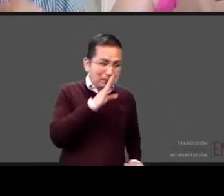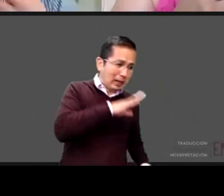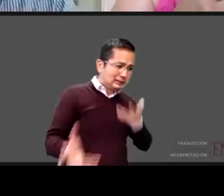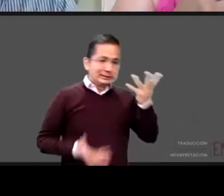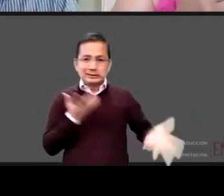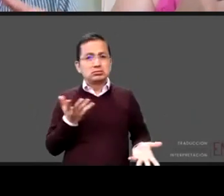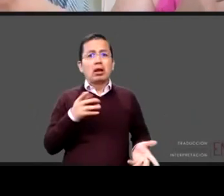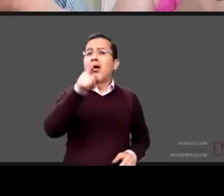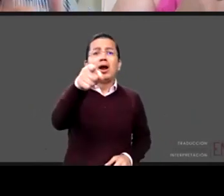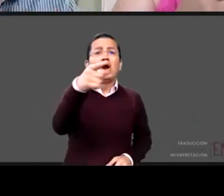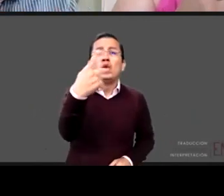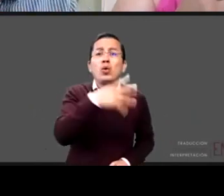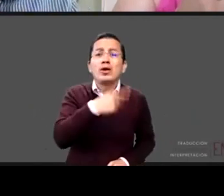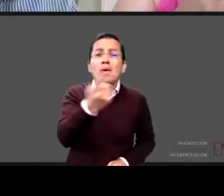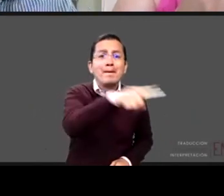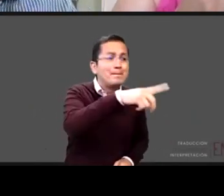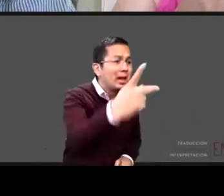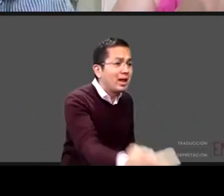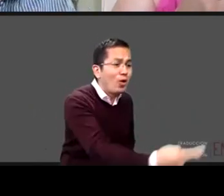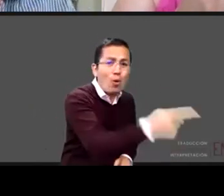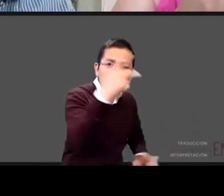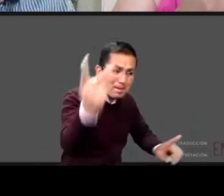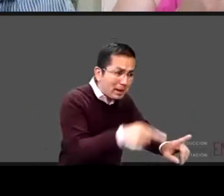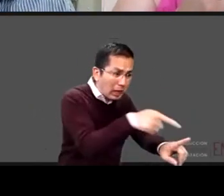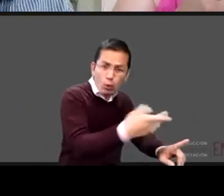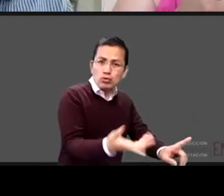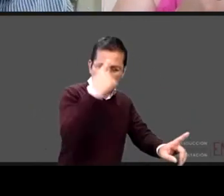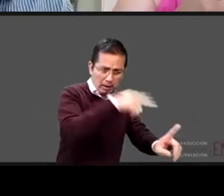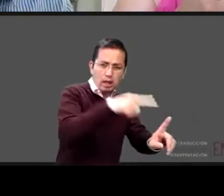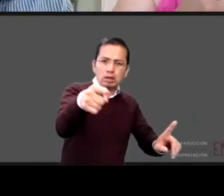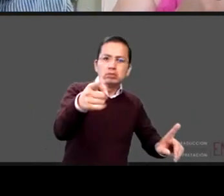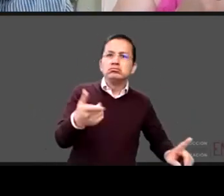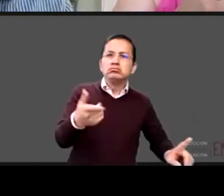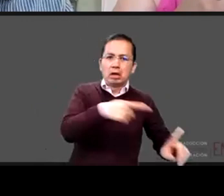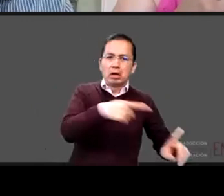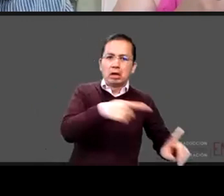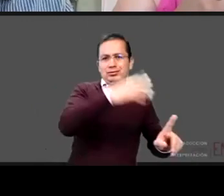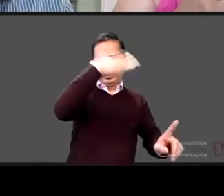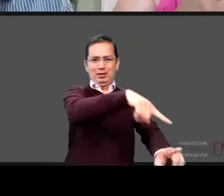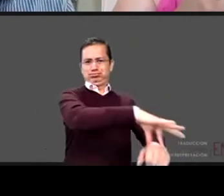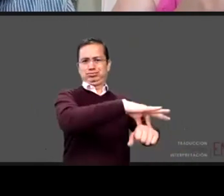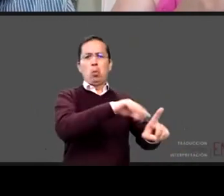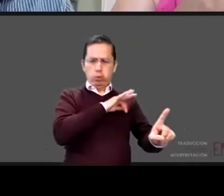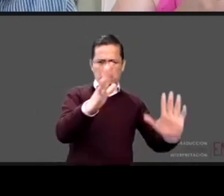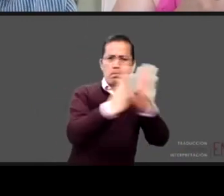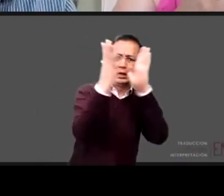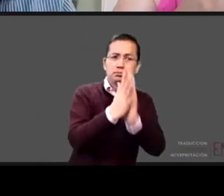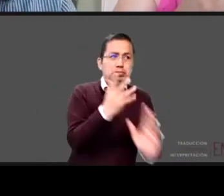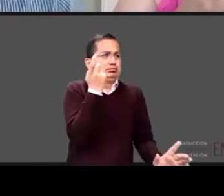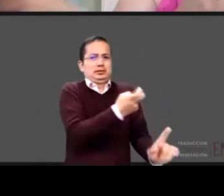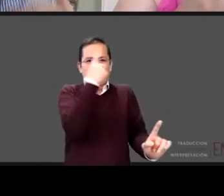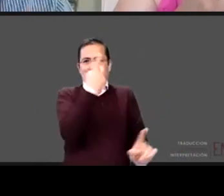de tu crianza, él es el que lo sabe. Y además tiene derecho a la participación en los asuntos que le afectan. La crianza, la disciplina, la